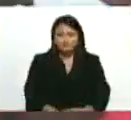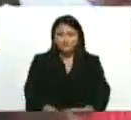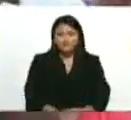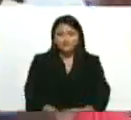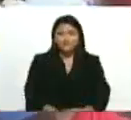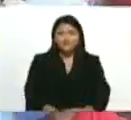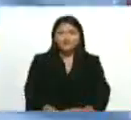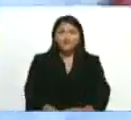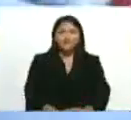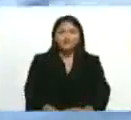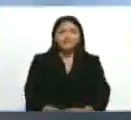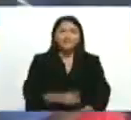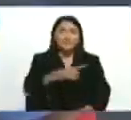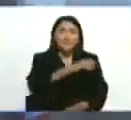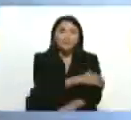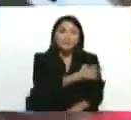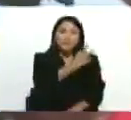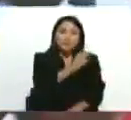No te vista.